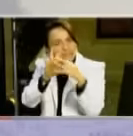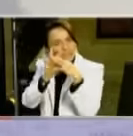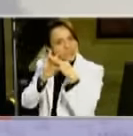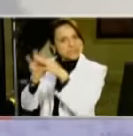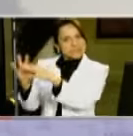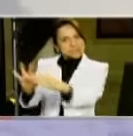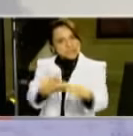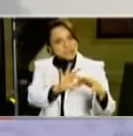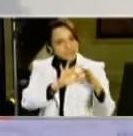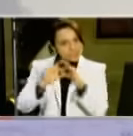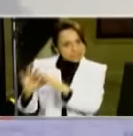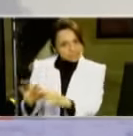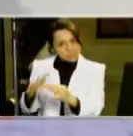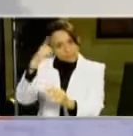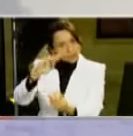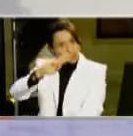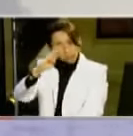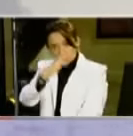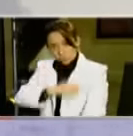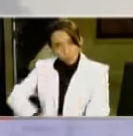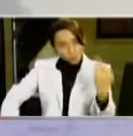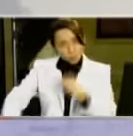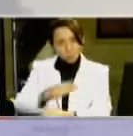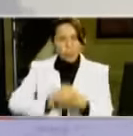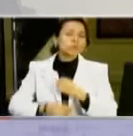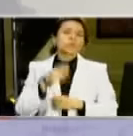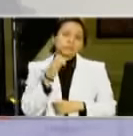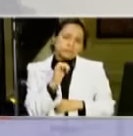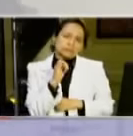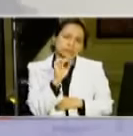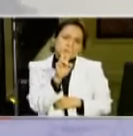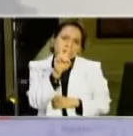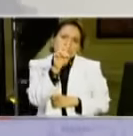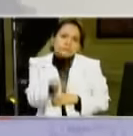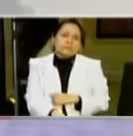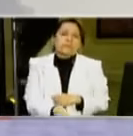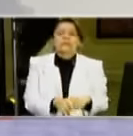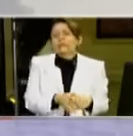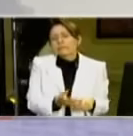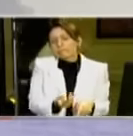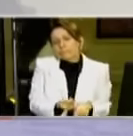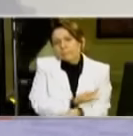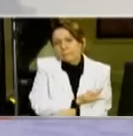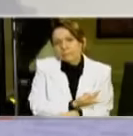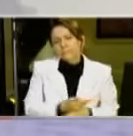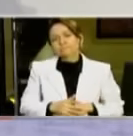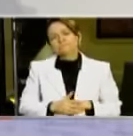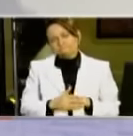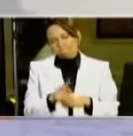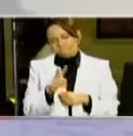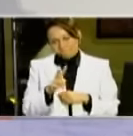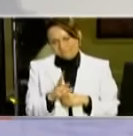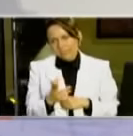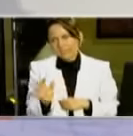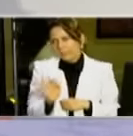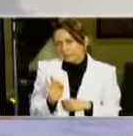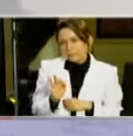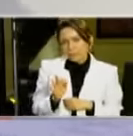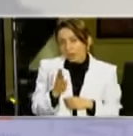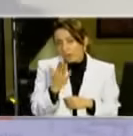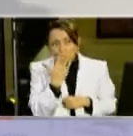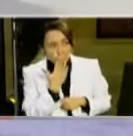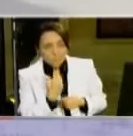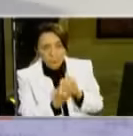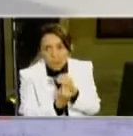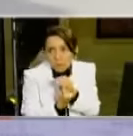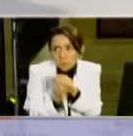esas entidades no jueguen un papel sustantivo al interior de los estados en que se radican. No es que no existan nuevos actores dotados